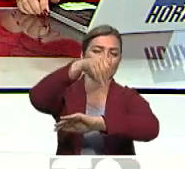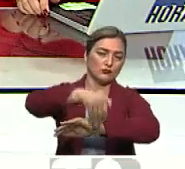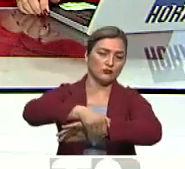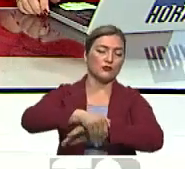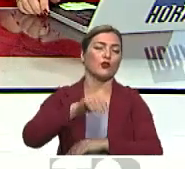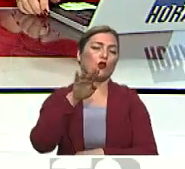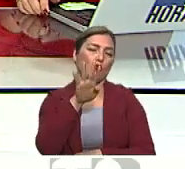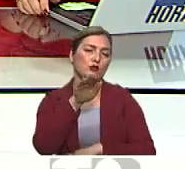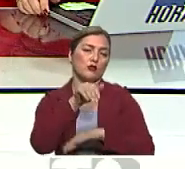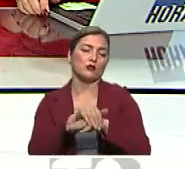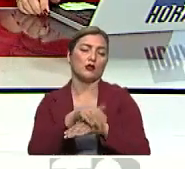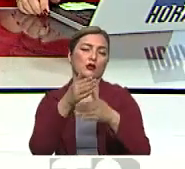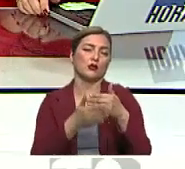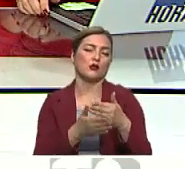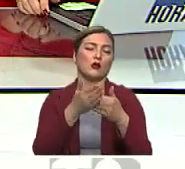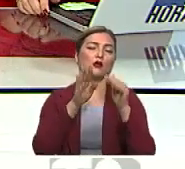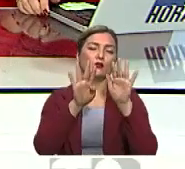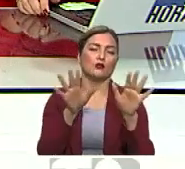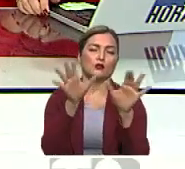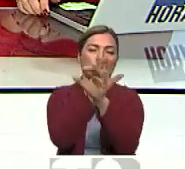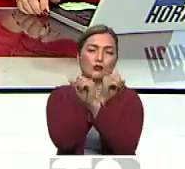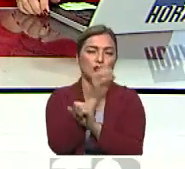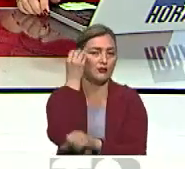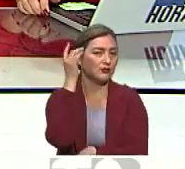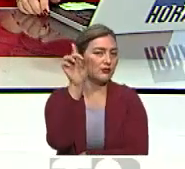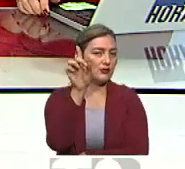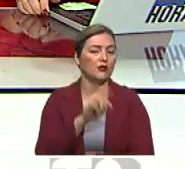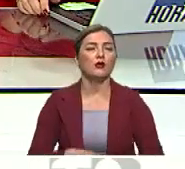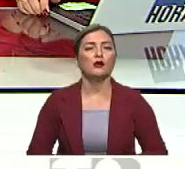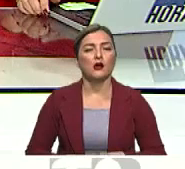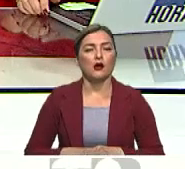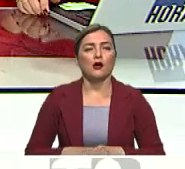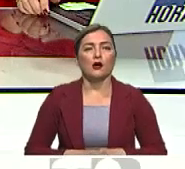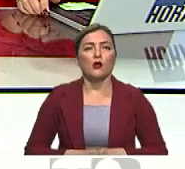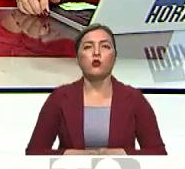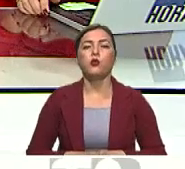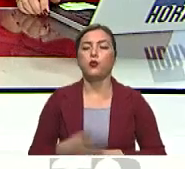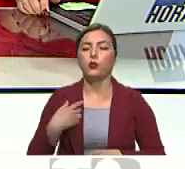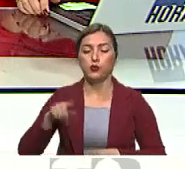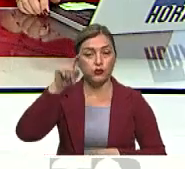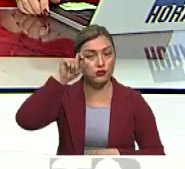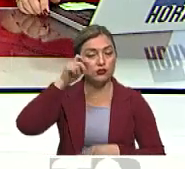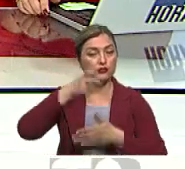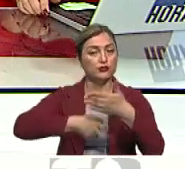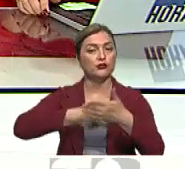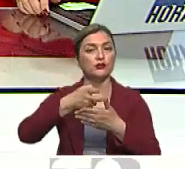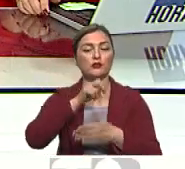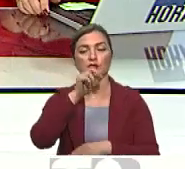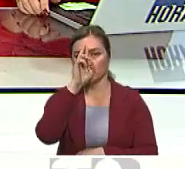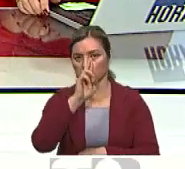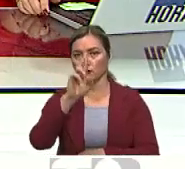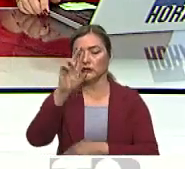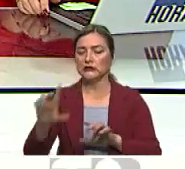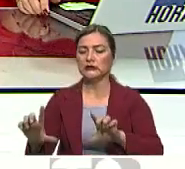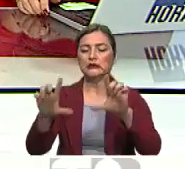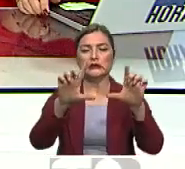es desde las 4 de la tarde hasta las 9 de la noche, no lo olvide. Y sobre todo, recordarles también que la multa por irrespetar el pico